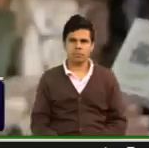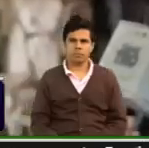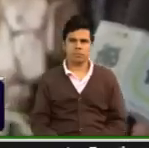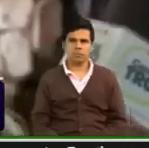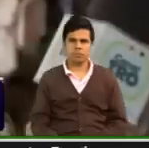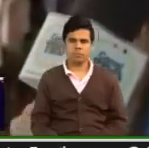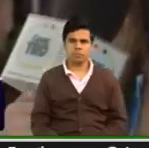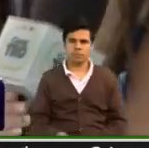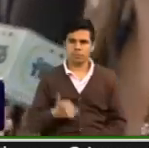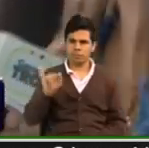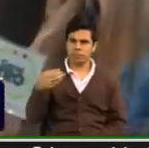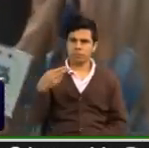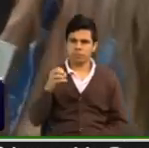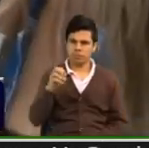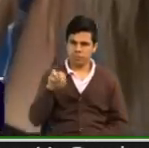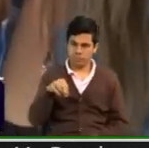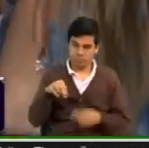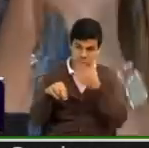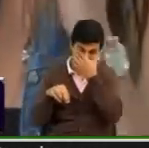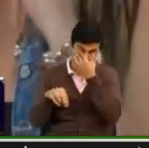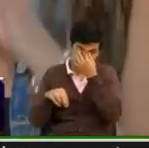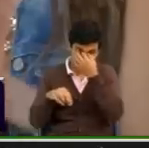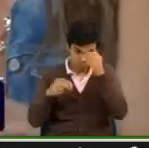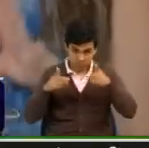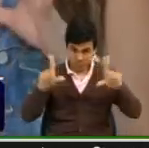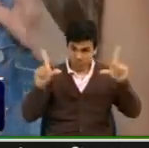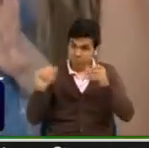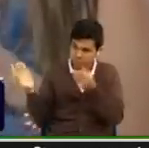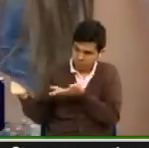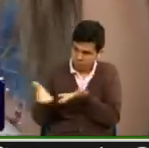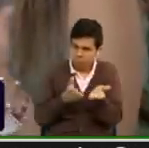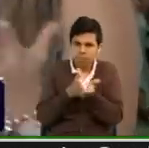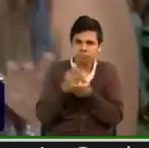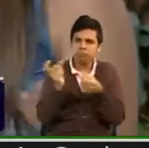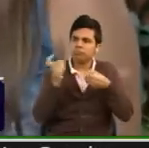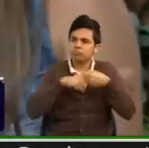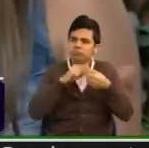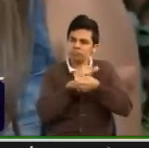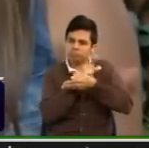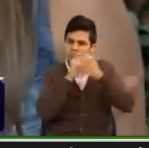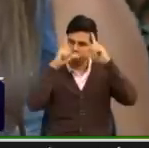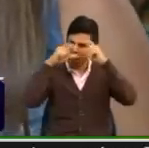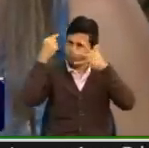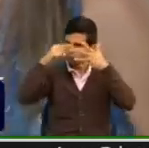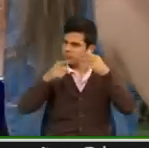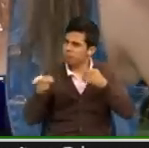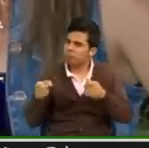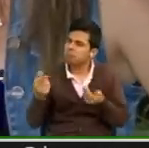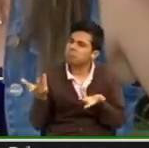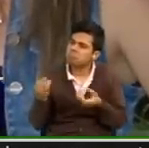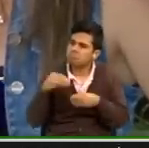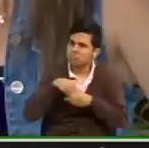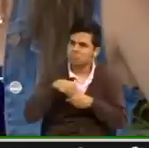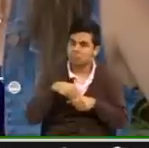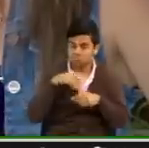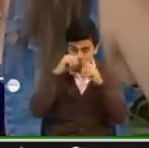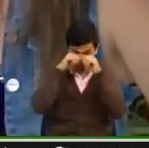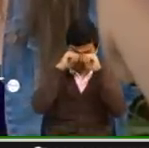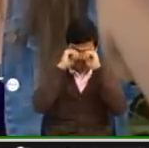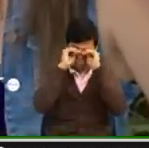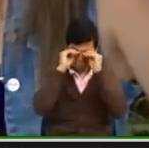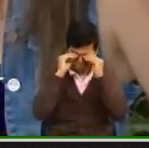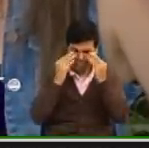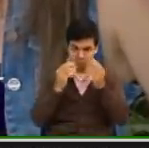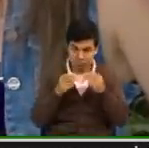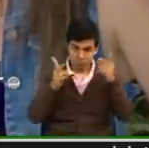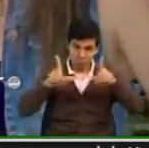Bueno, John Alexander, invitación especial para nuestros televidentes para que te sigan en tus redes sociales. ¿Y cuáles son tus redes sociales? Sí, a toda la